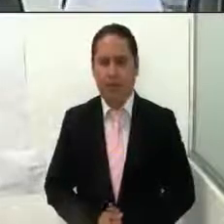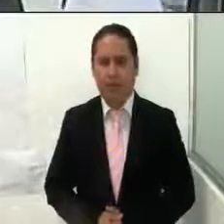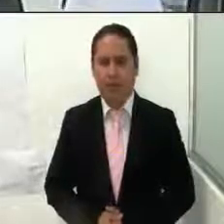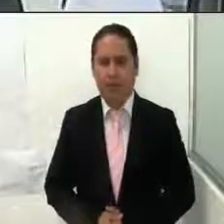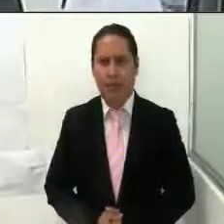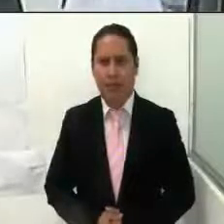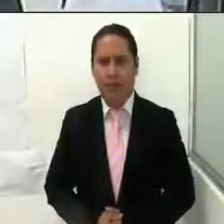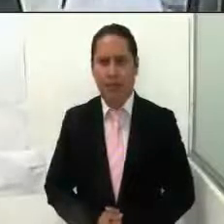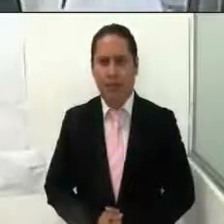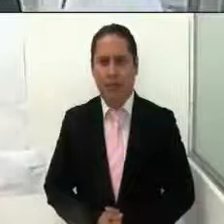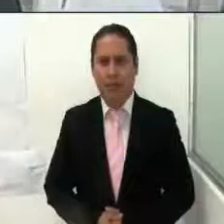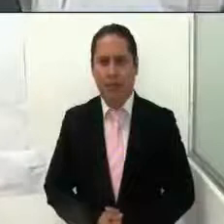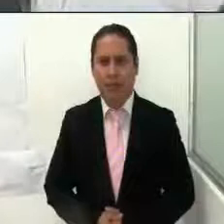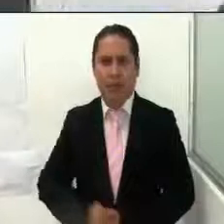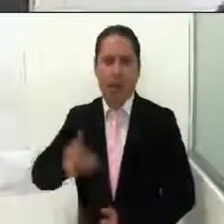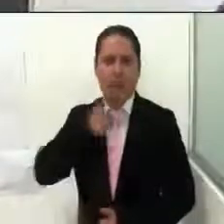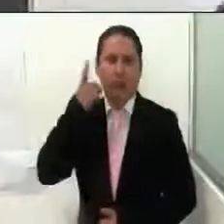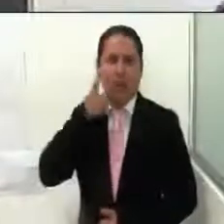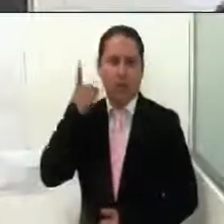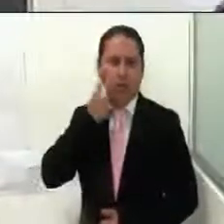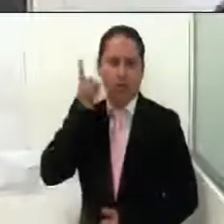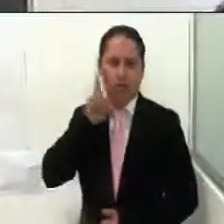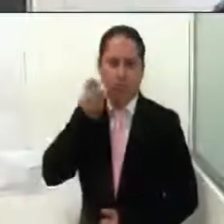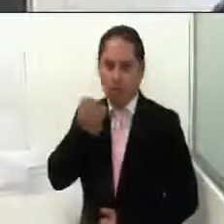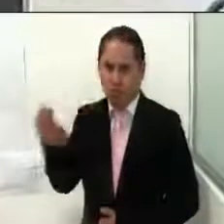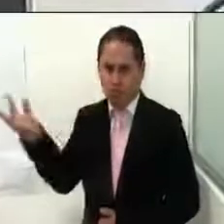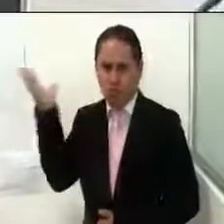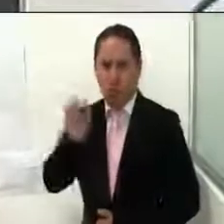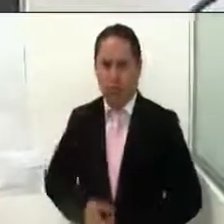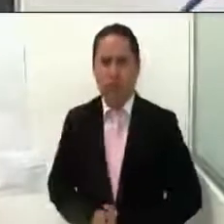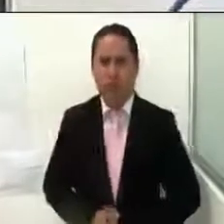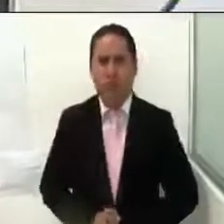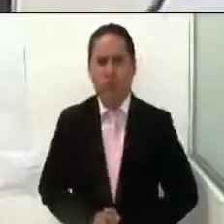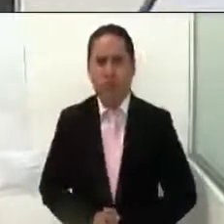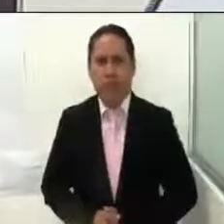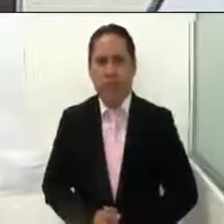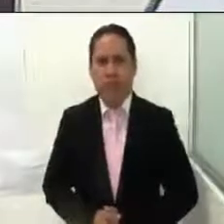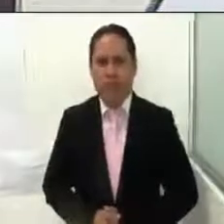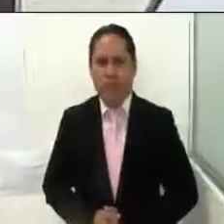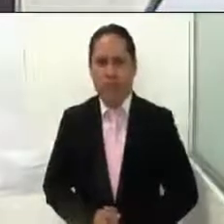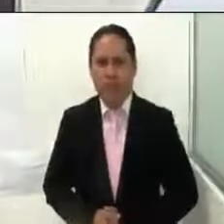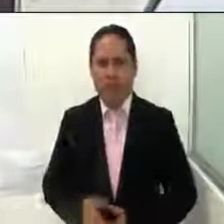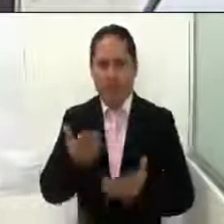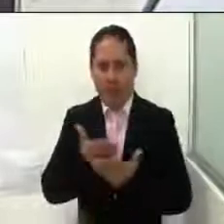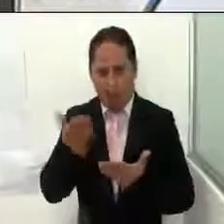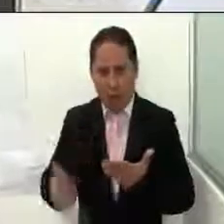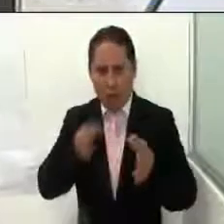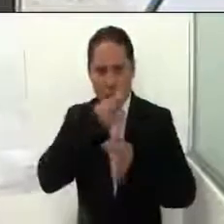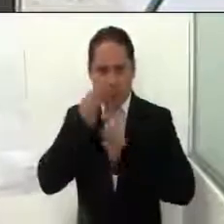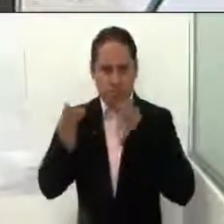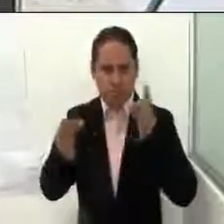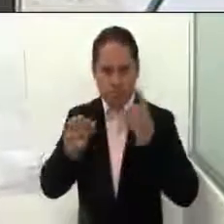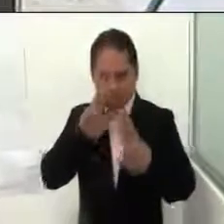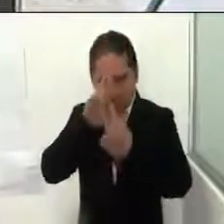diputadas y diputados extiendo mi respeto y mi reconocimiento